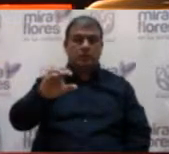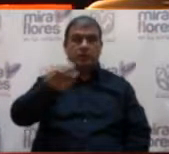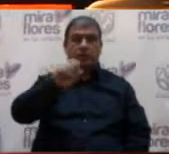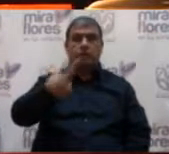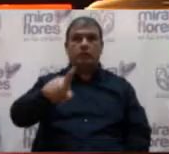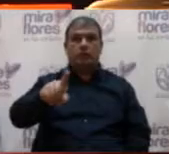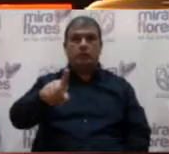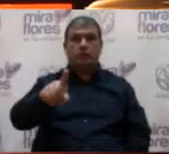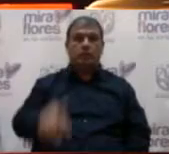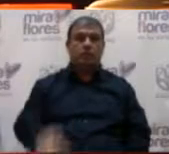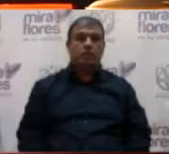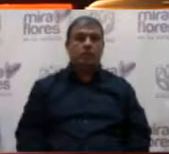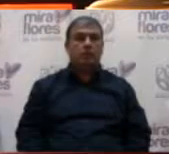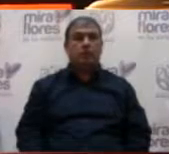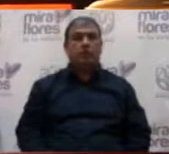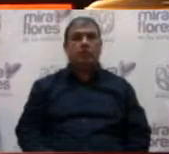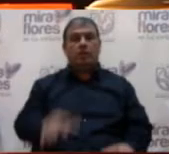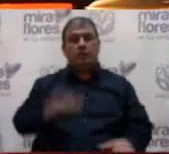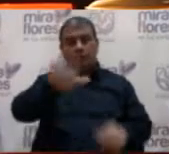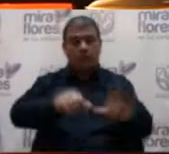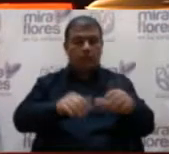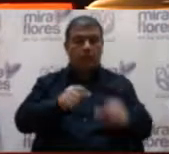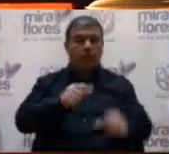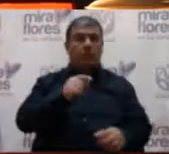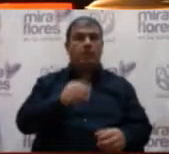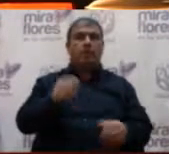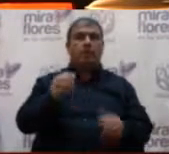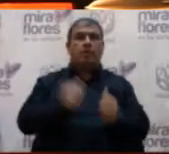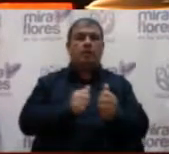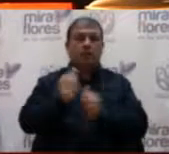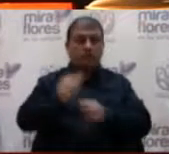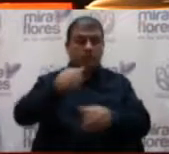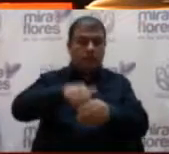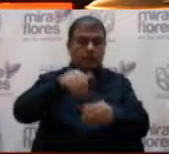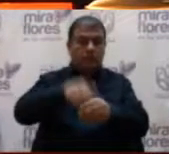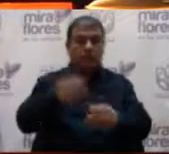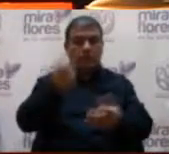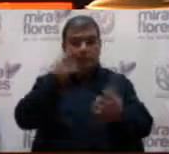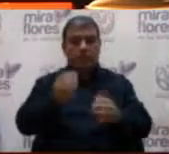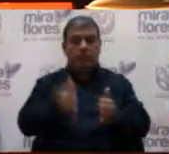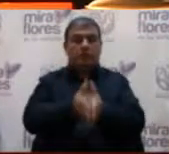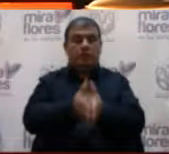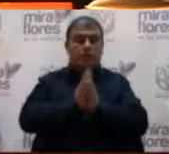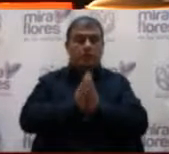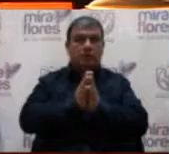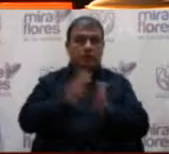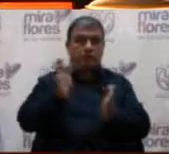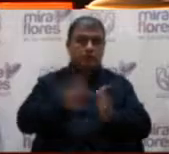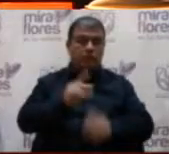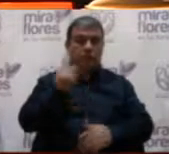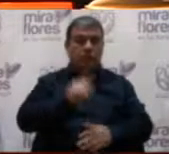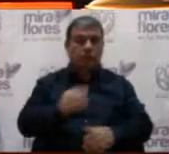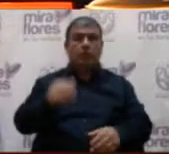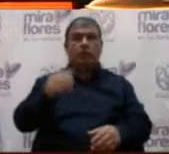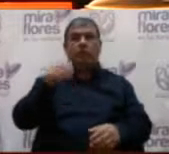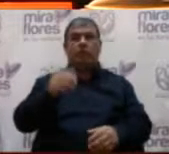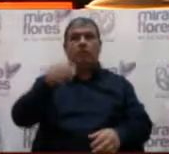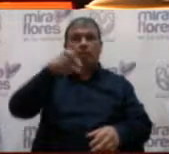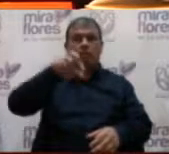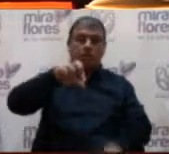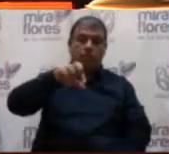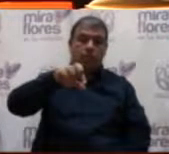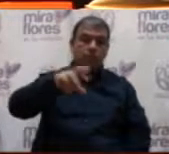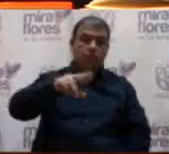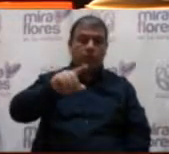J2016-00-1227-C01. Convocatoria de candidato no proclamado. Vista la solicitud de convocatoria de candidato no proclamado presentada